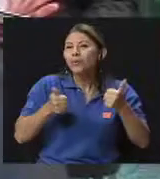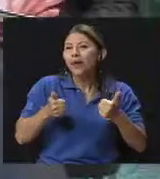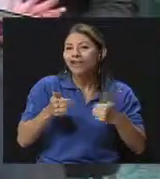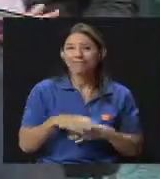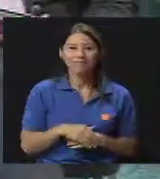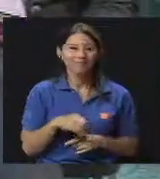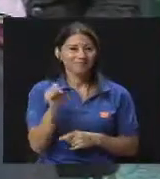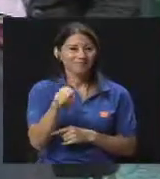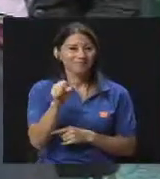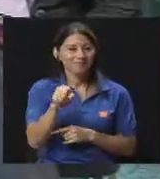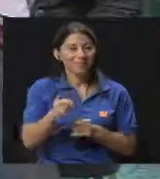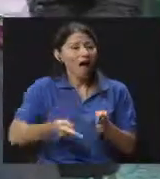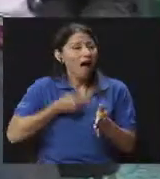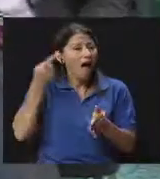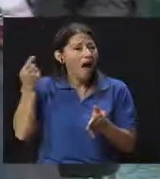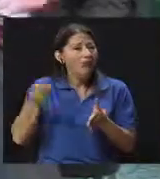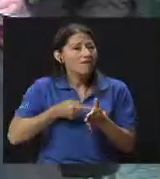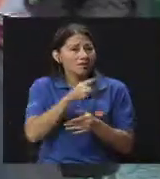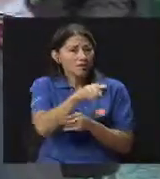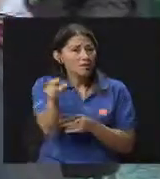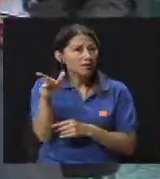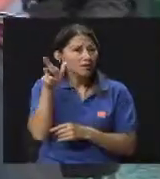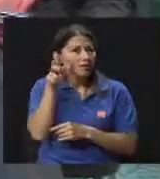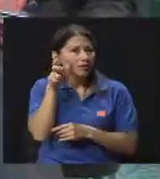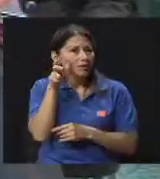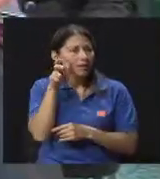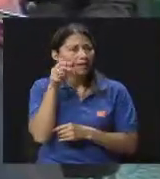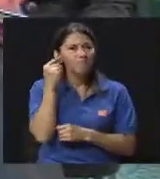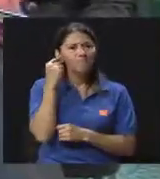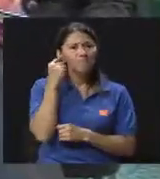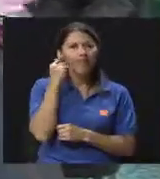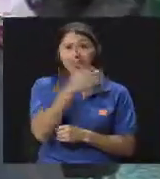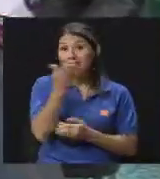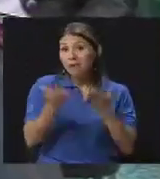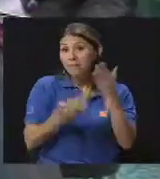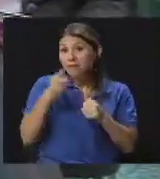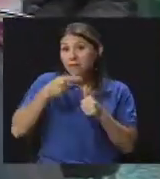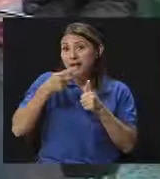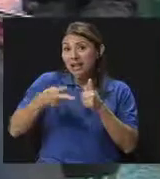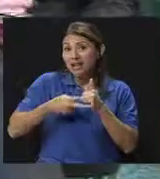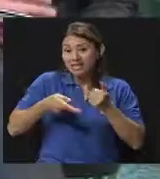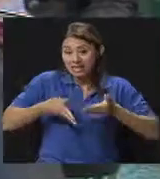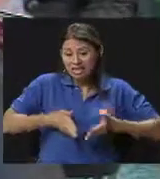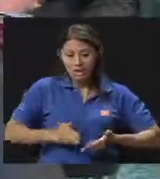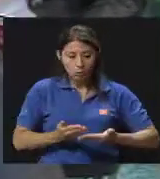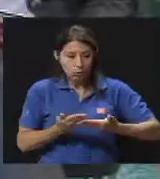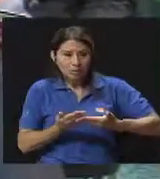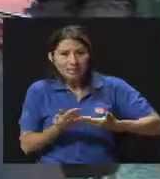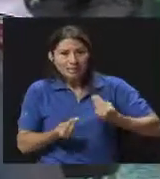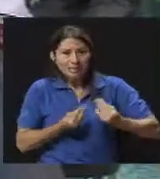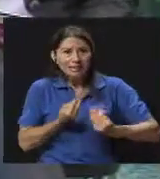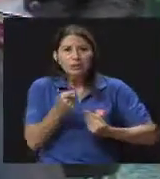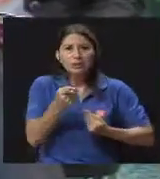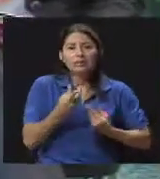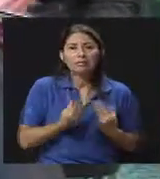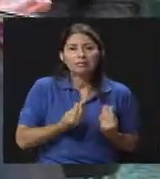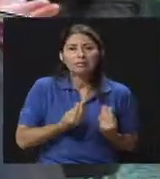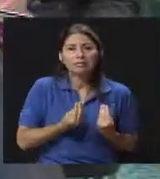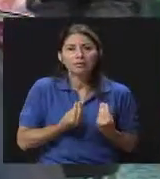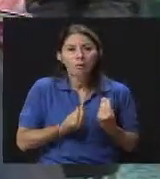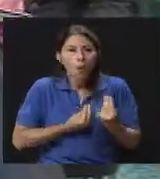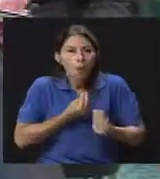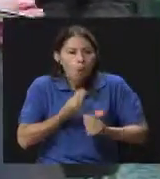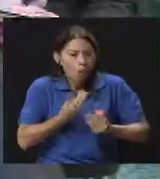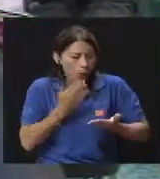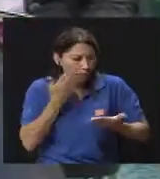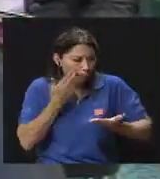veces, tal vez, Pablo, quienes nos escuchan se preguntarán, y más cuando son papás primerizos, hay muchos temores, y también se preguntarán cómo atender a este niño